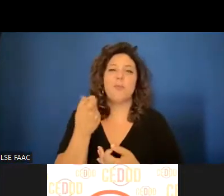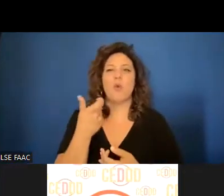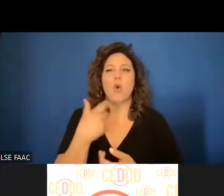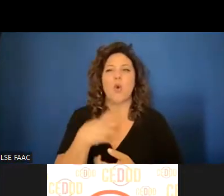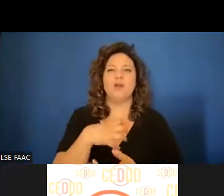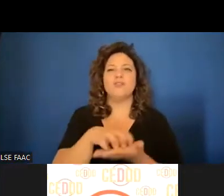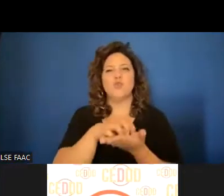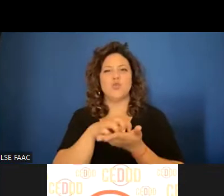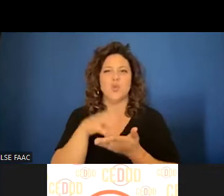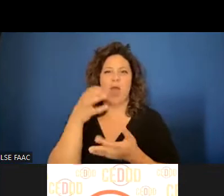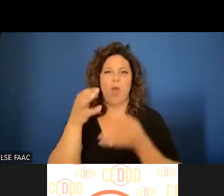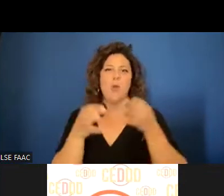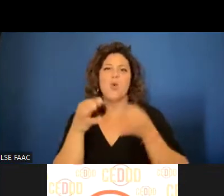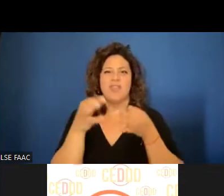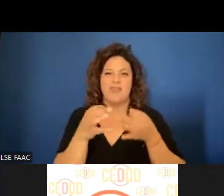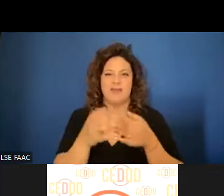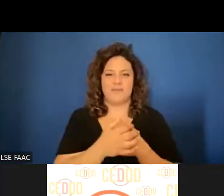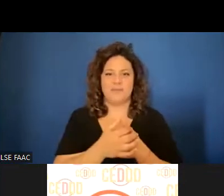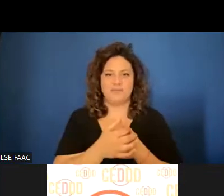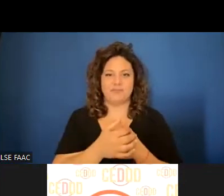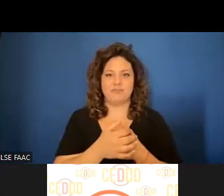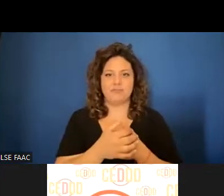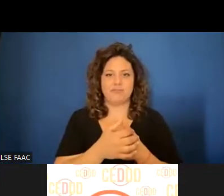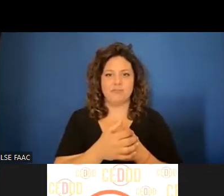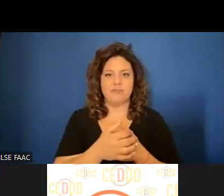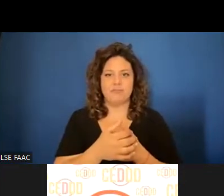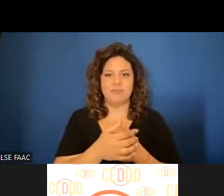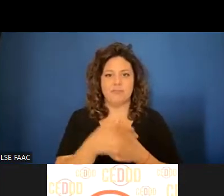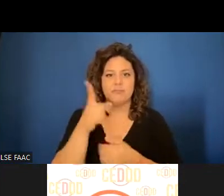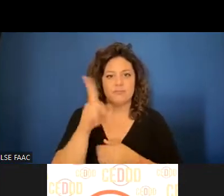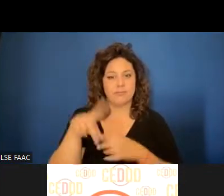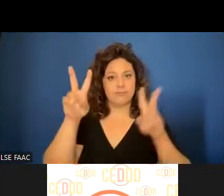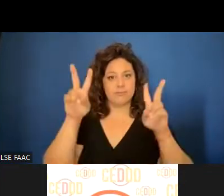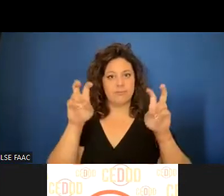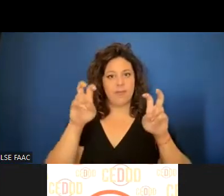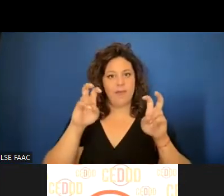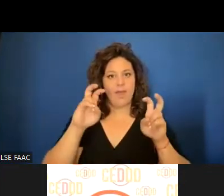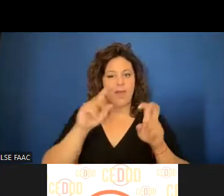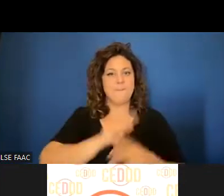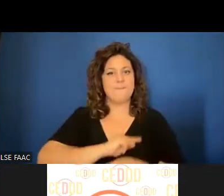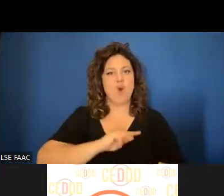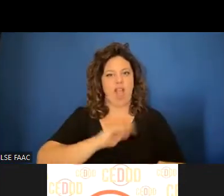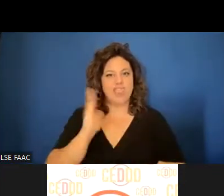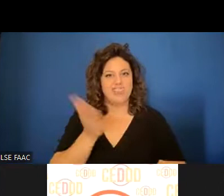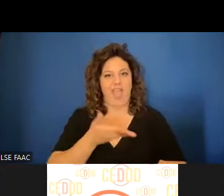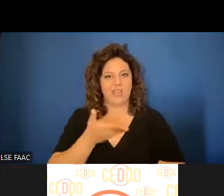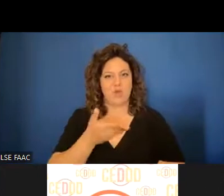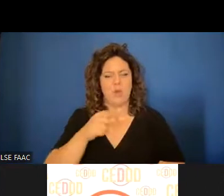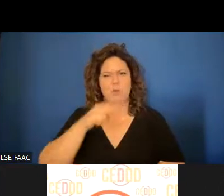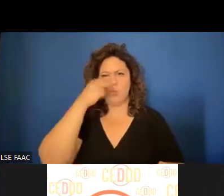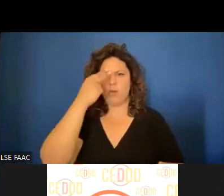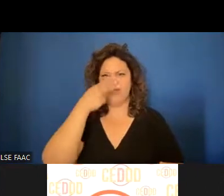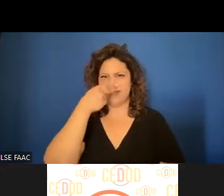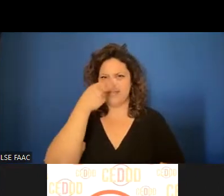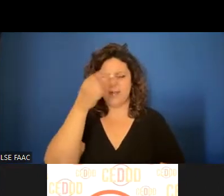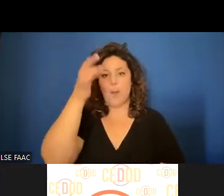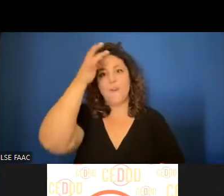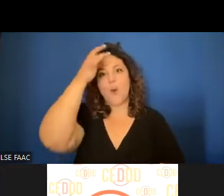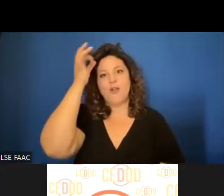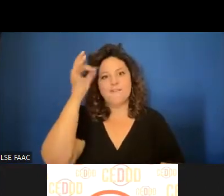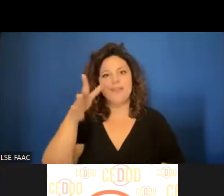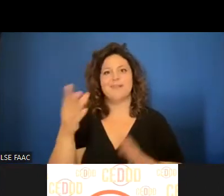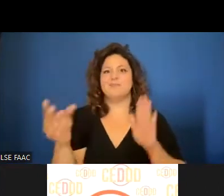ver, yo por lo que he podido ver en la ley, bajo mi humilde criterio, ¿vale? Creo que es una institución muy política. Porque,